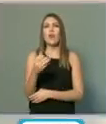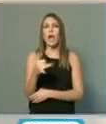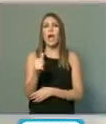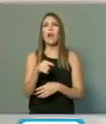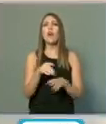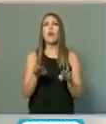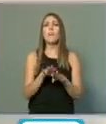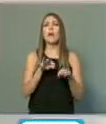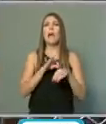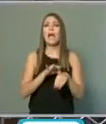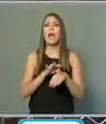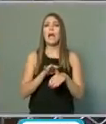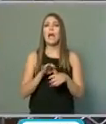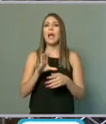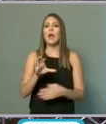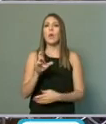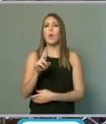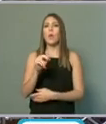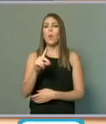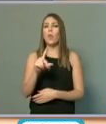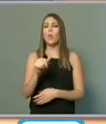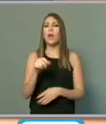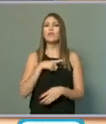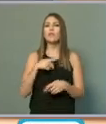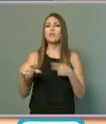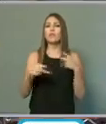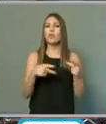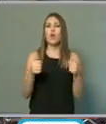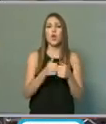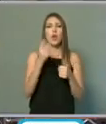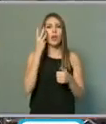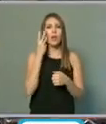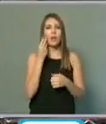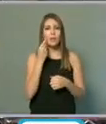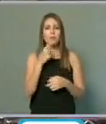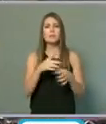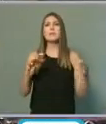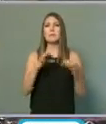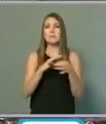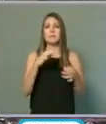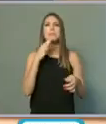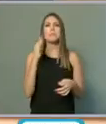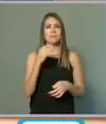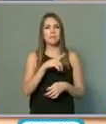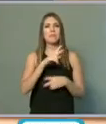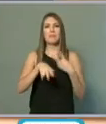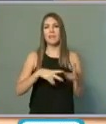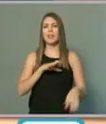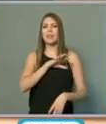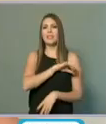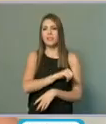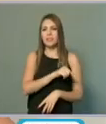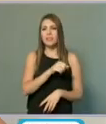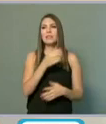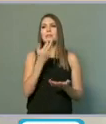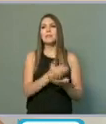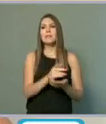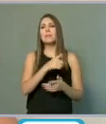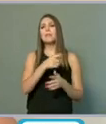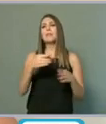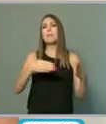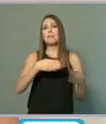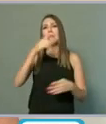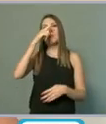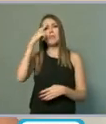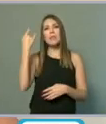preparada solamente con limón, ¿no? Oh. Entonces es como una combinación, algo bonito que sé que les va a encantar. Claro que está fácil de hacer, es una fruta de temporada,